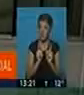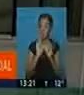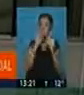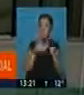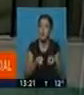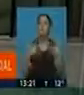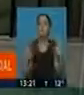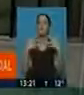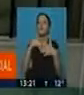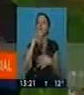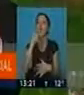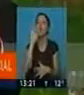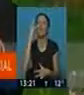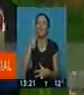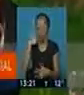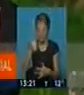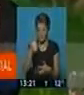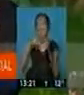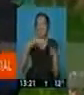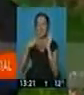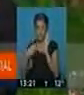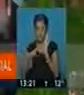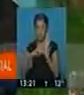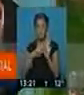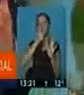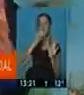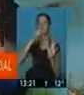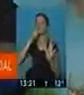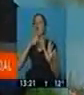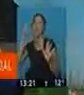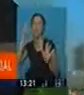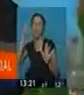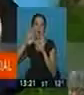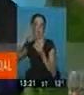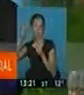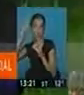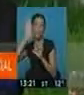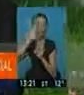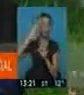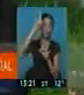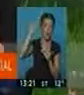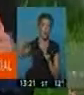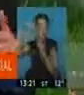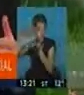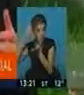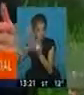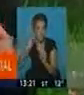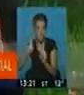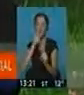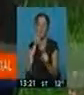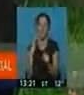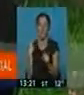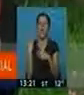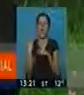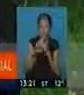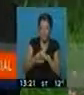quiere decir esto? Que cualquier producto que viene de un lugar extrabloque, de Europa, Estados Unidos, donde fuera, paga el mismo arancel si entra por Argentina, por Brasil, por